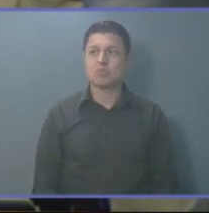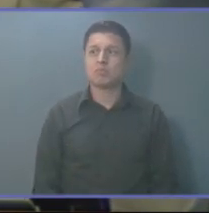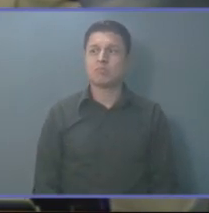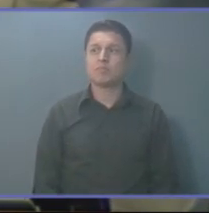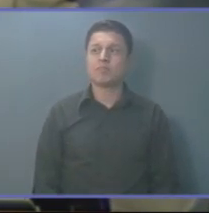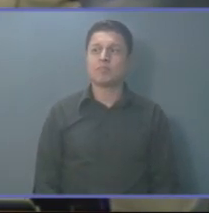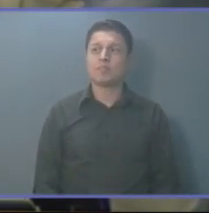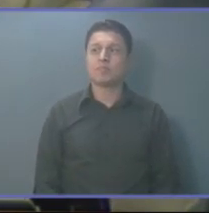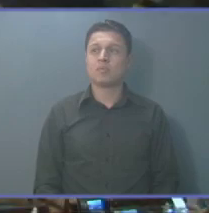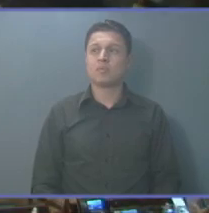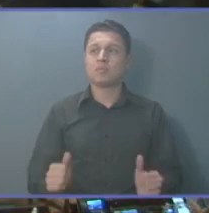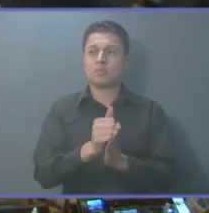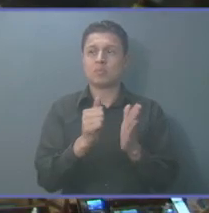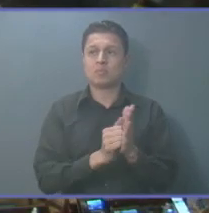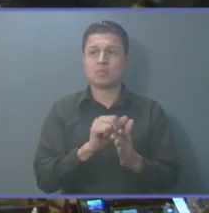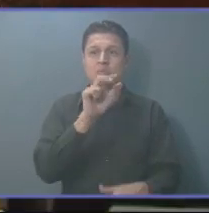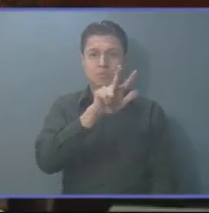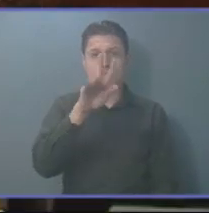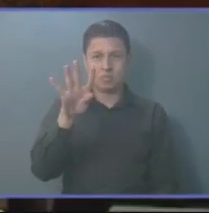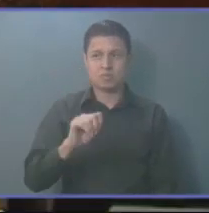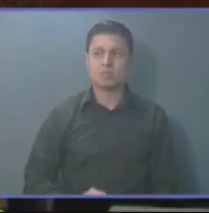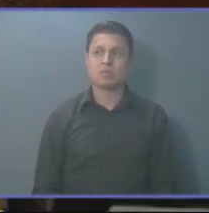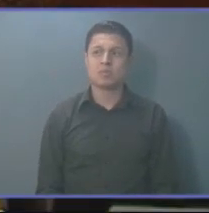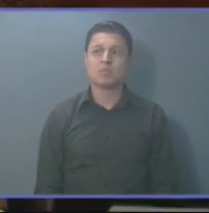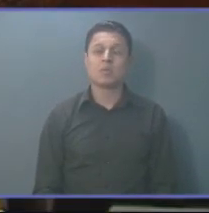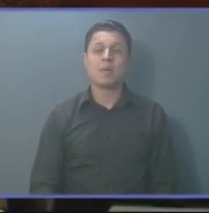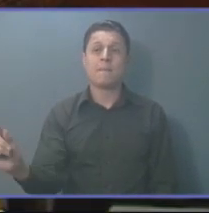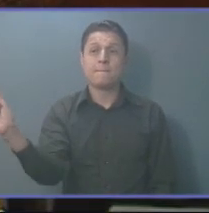ayudarle. Artículo 34.